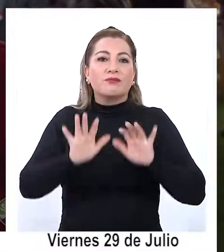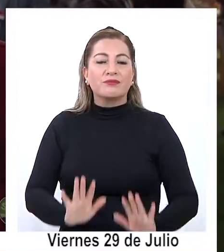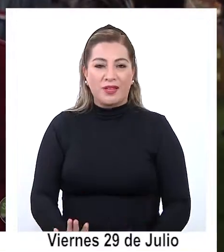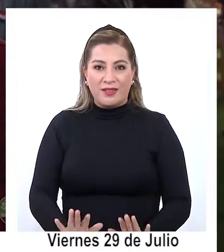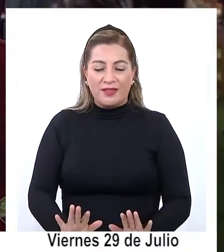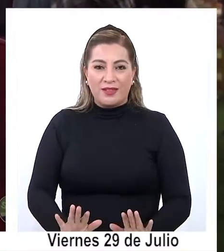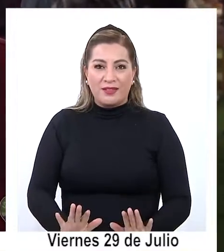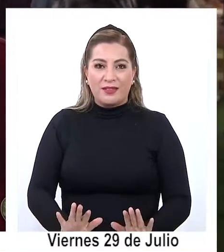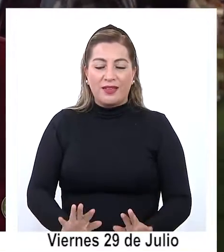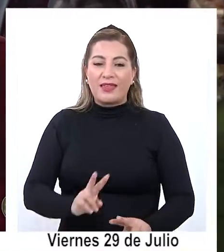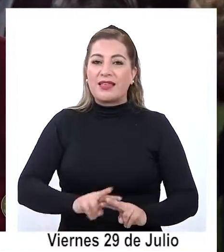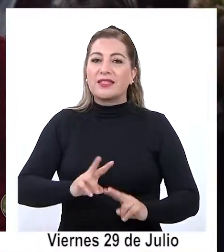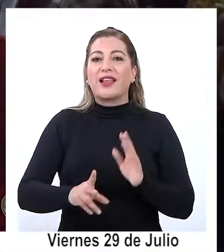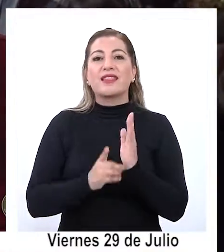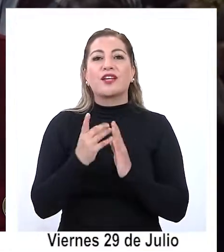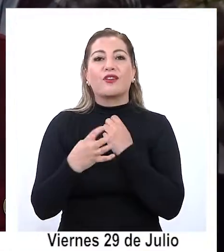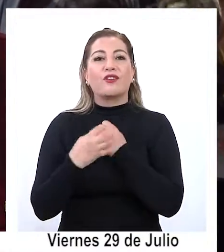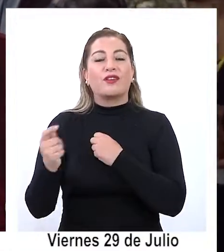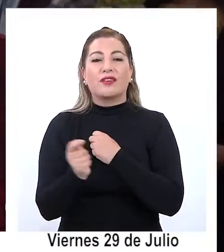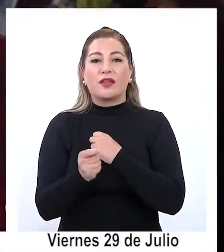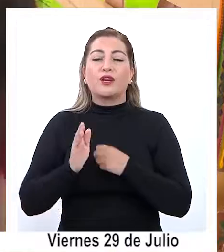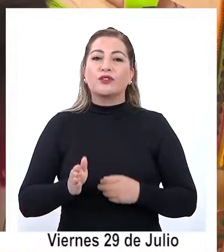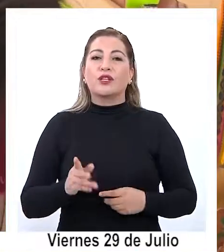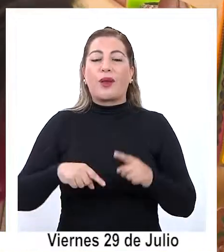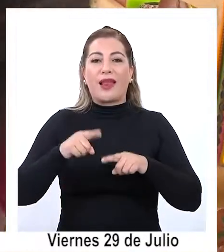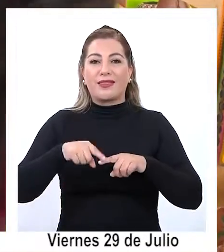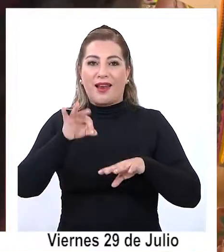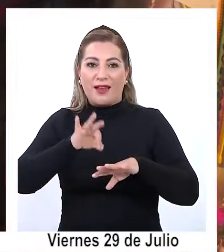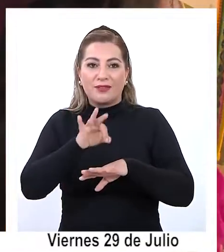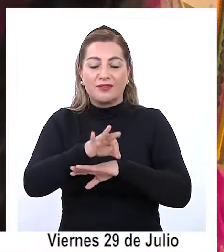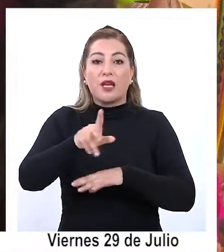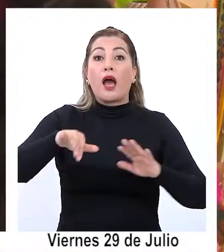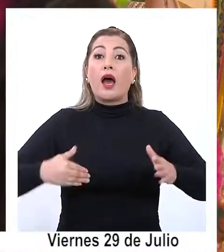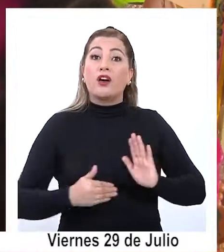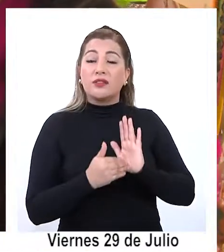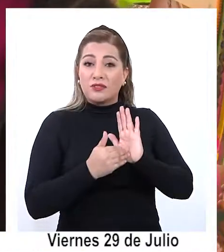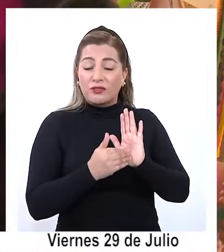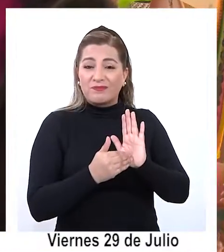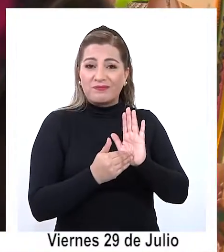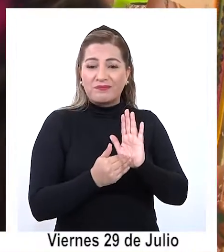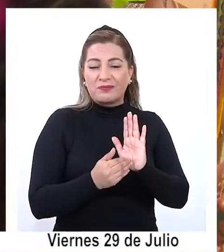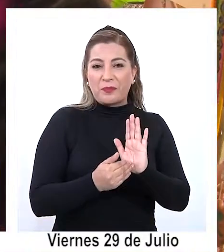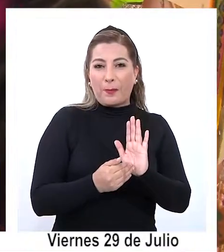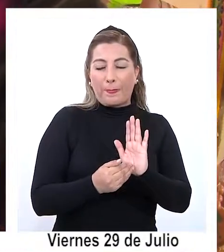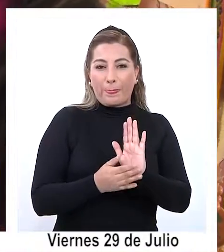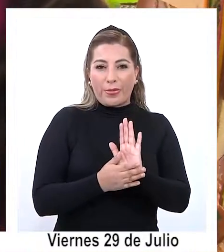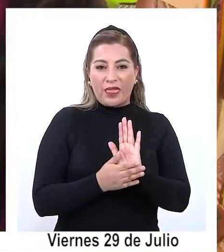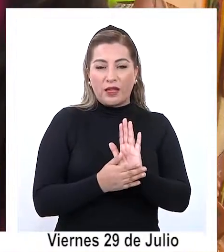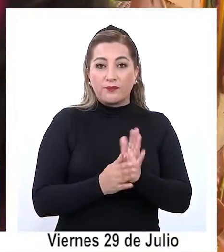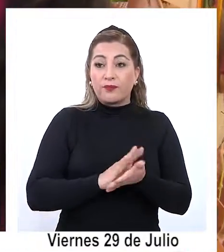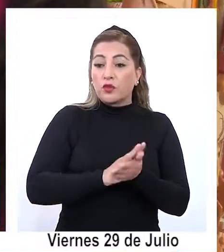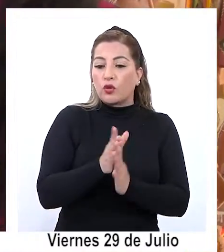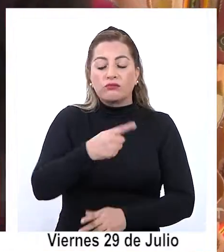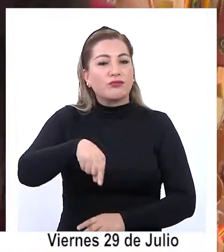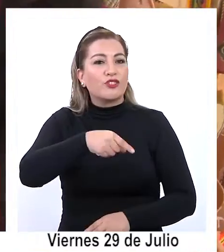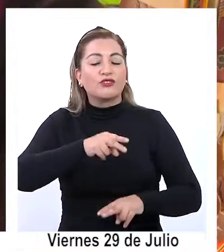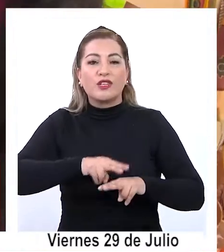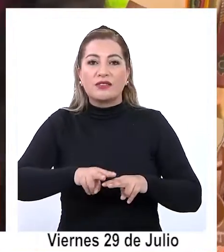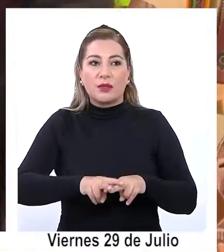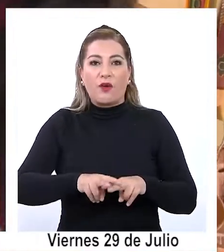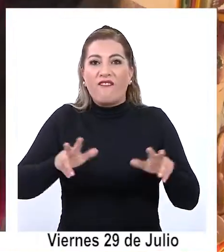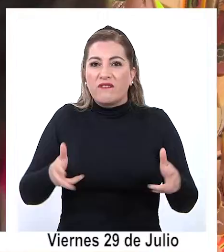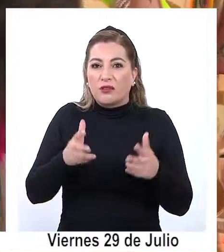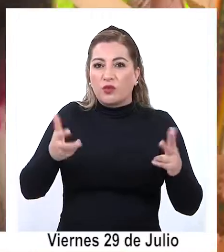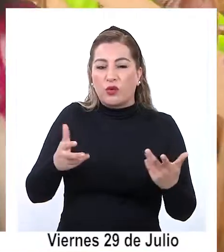favorecer un poco el desarrollo local y mantener la agricultura acá. Estamos mostrando lo que más o menos es el proceso de todo lo que se hace con las